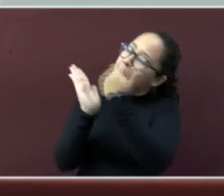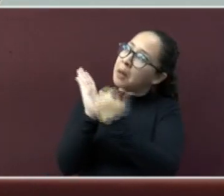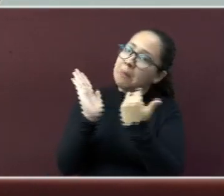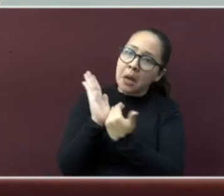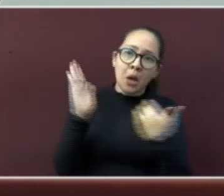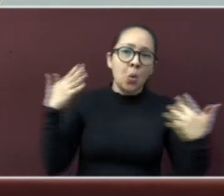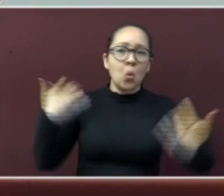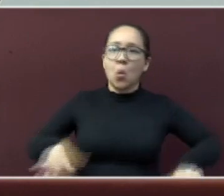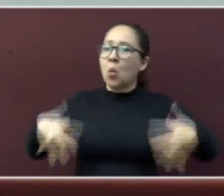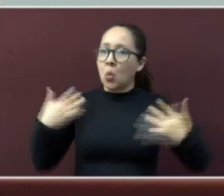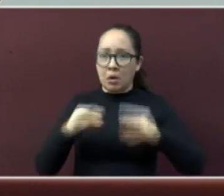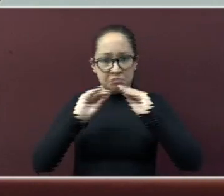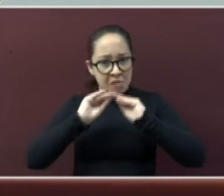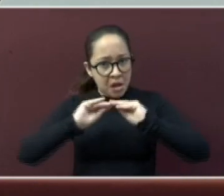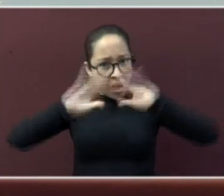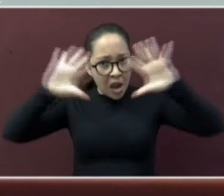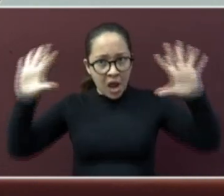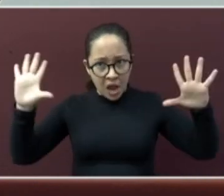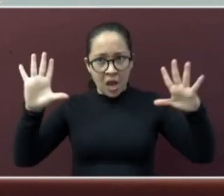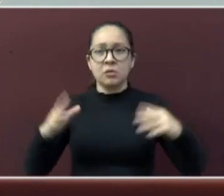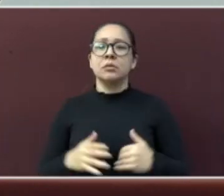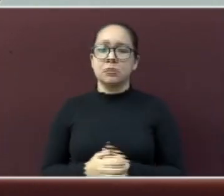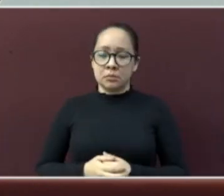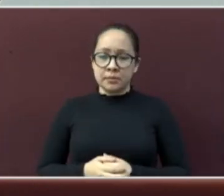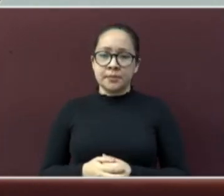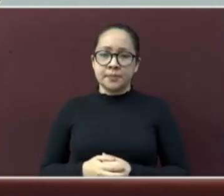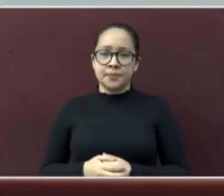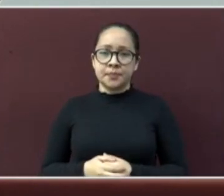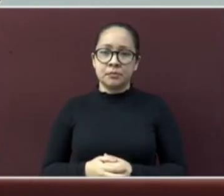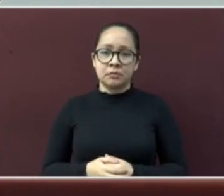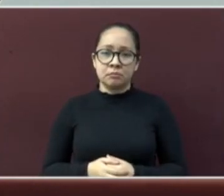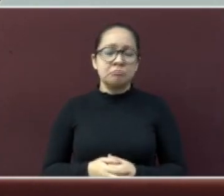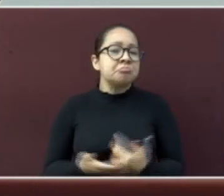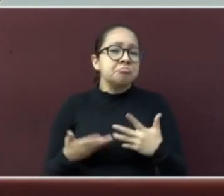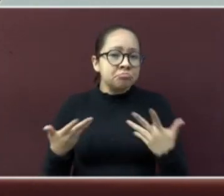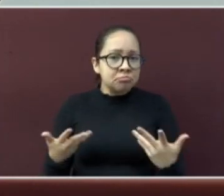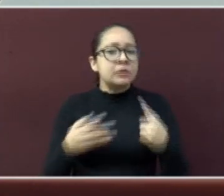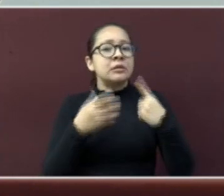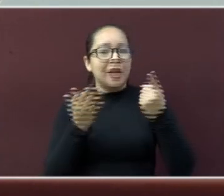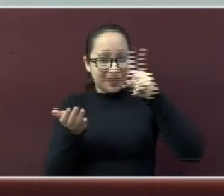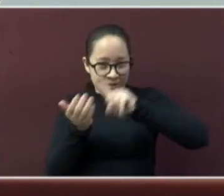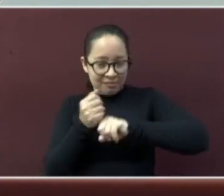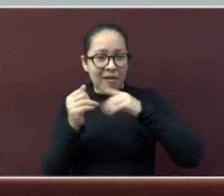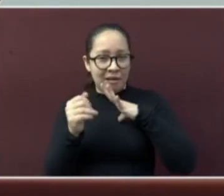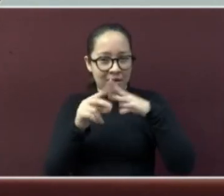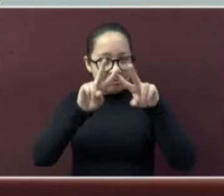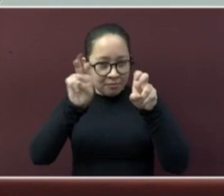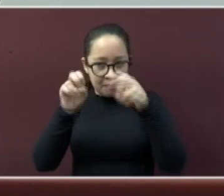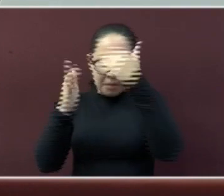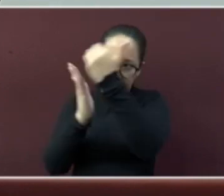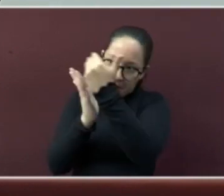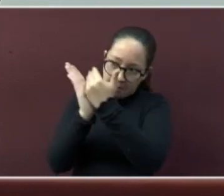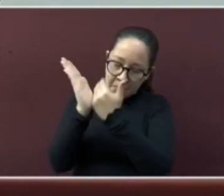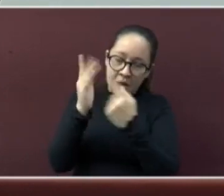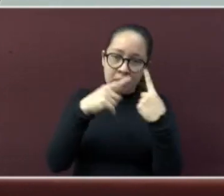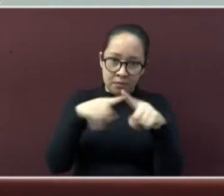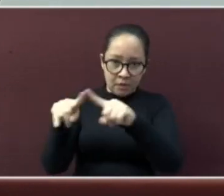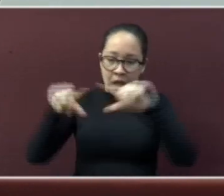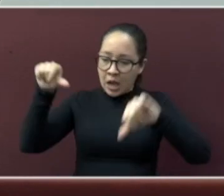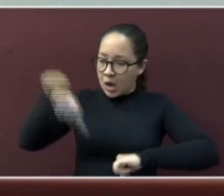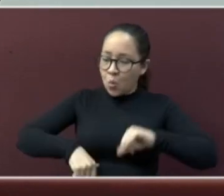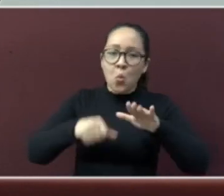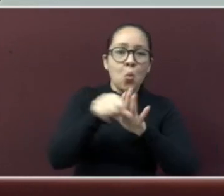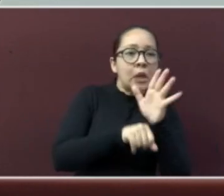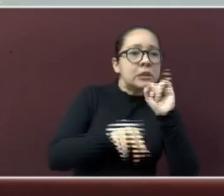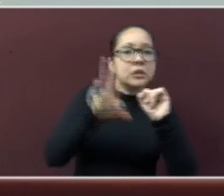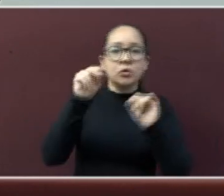muy claro en cuanto a las actividades permitidas con base en la